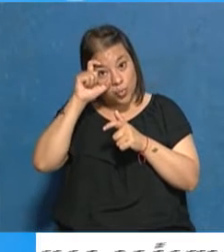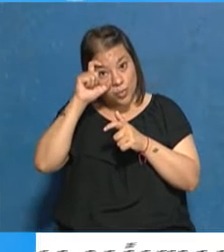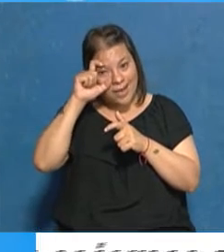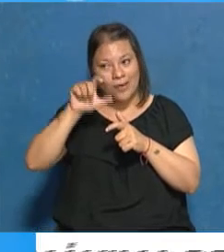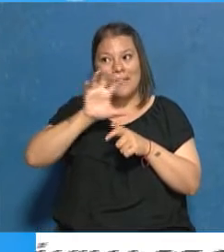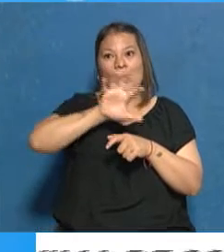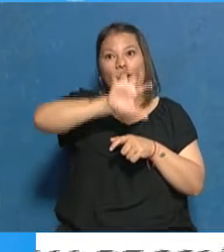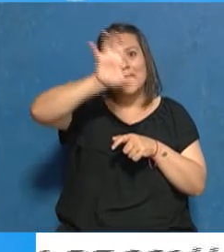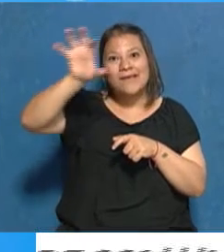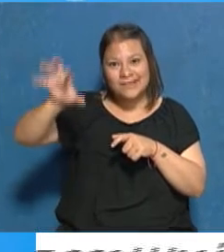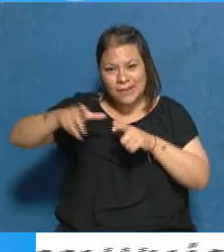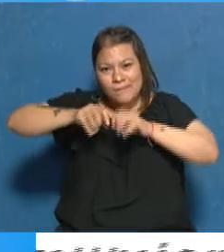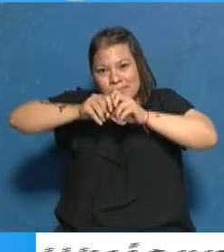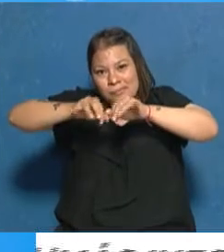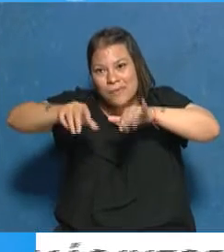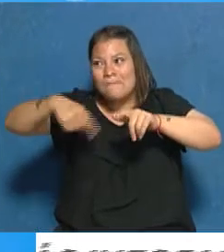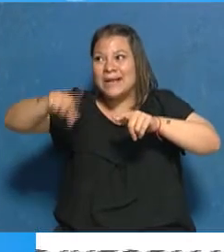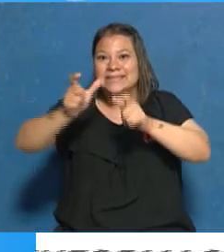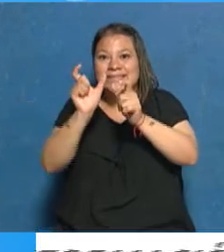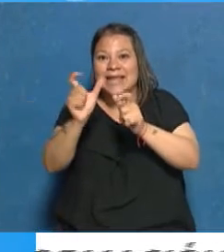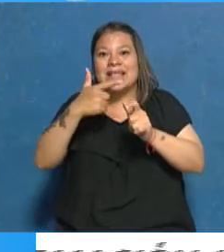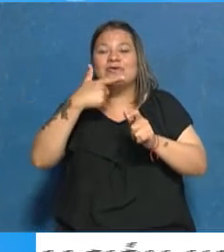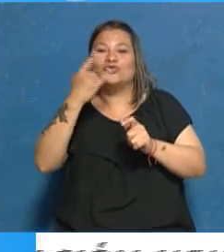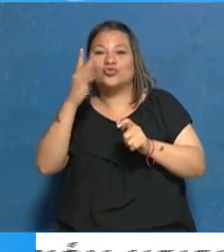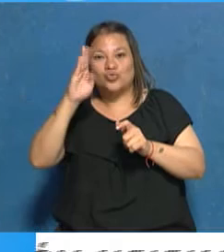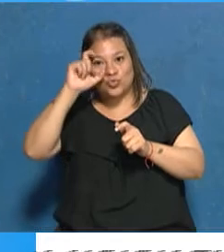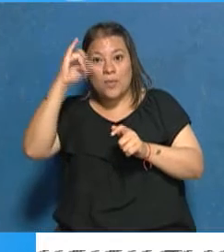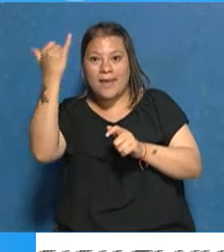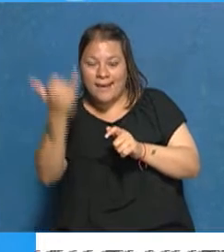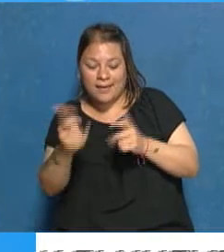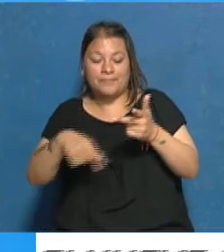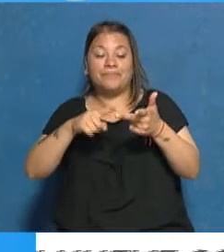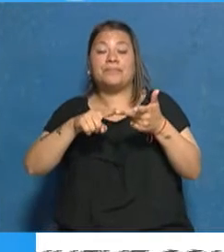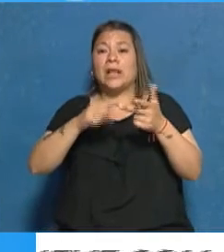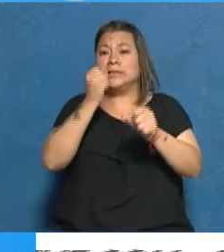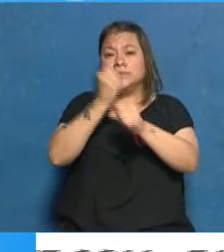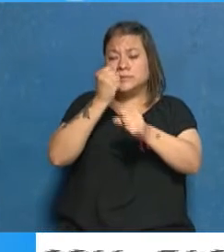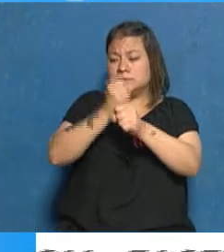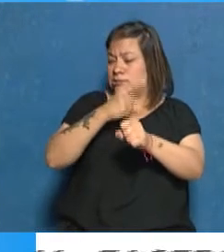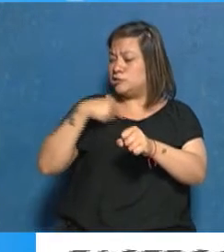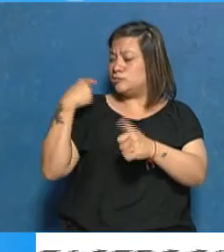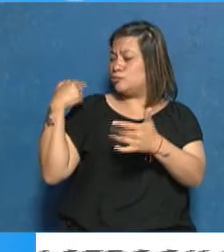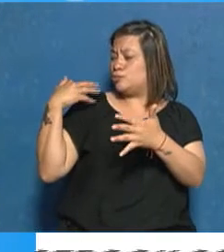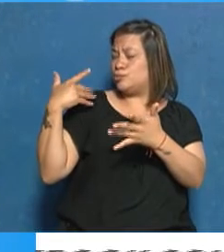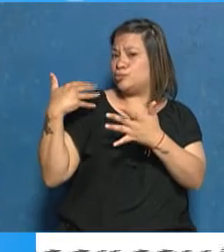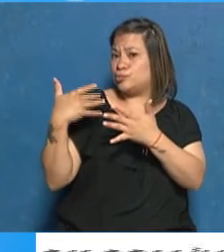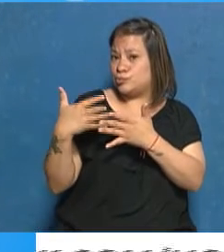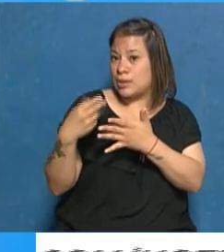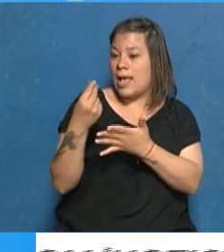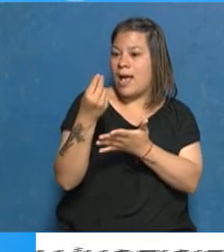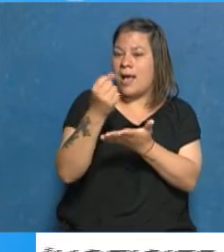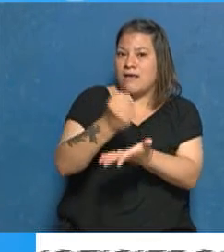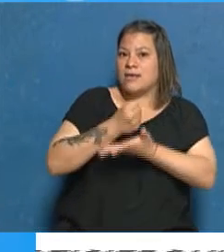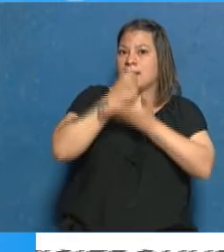de ciudades y de provincias argentinas, y luego con la tarea que estamos haciendo de aumentar el fondo